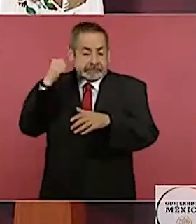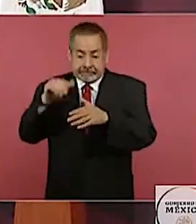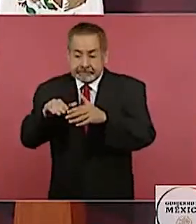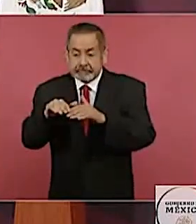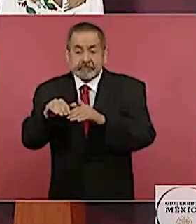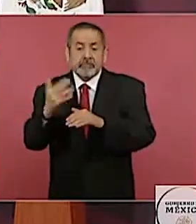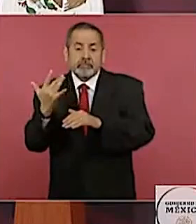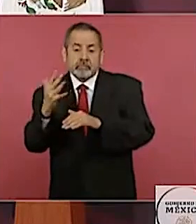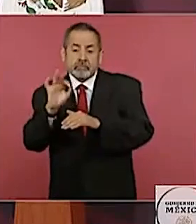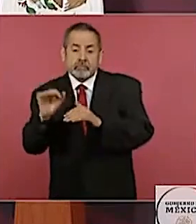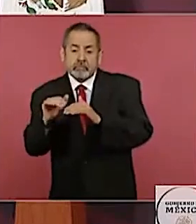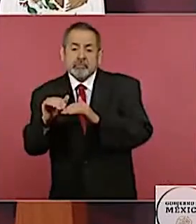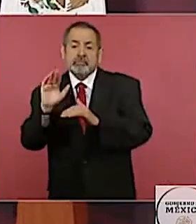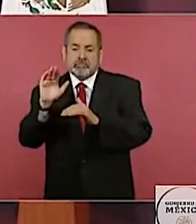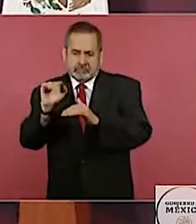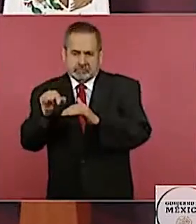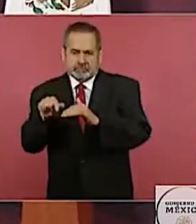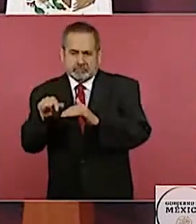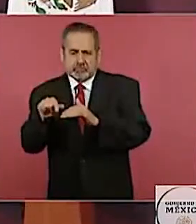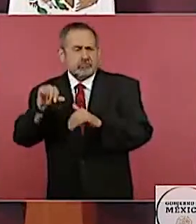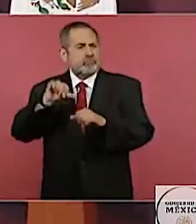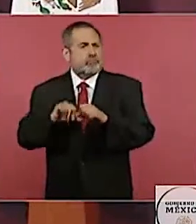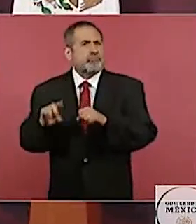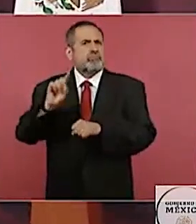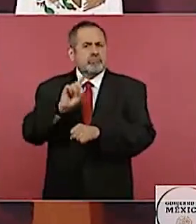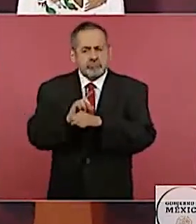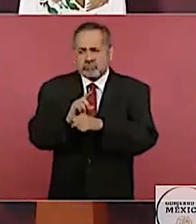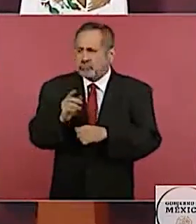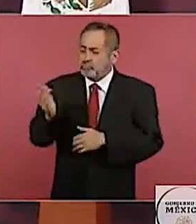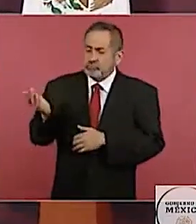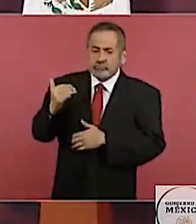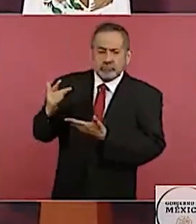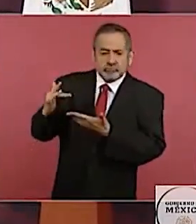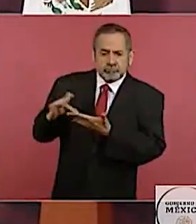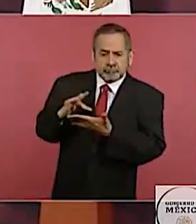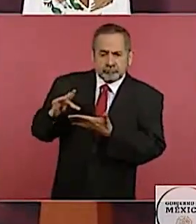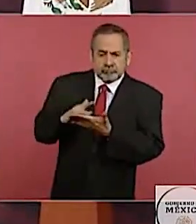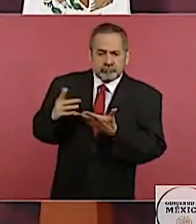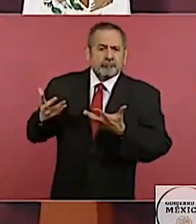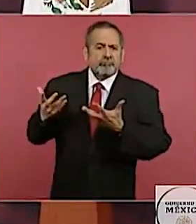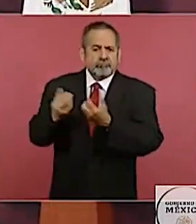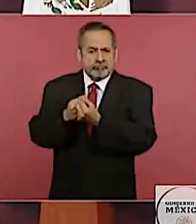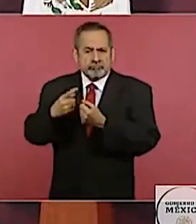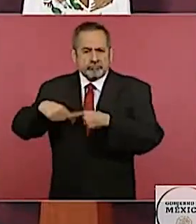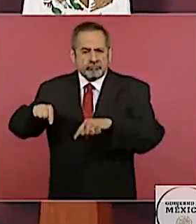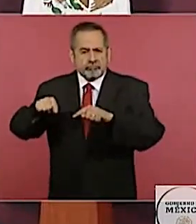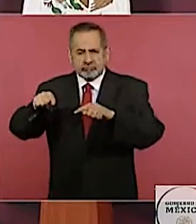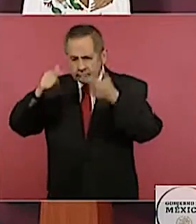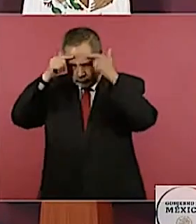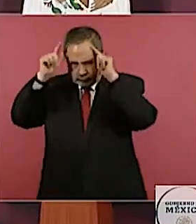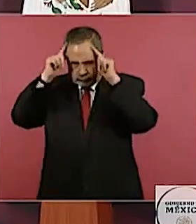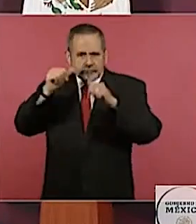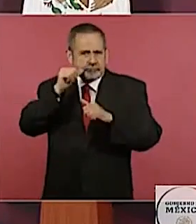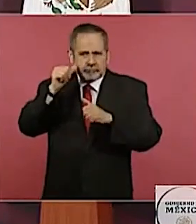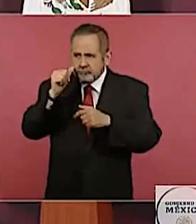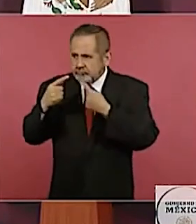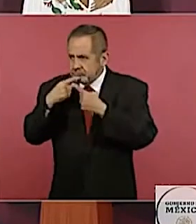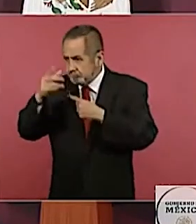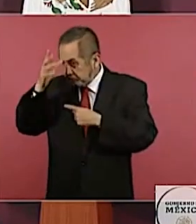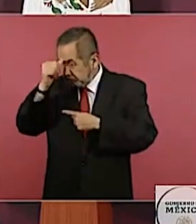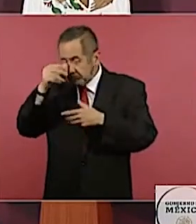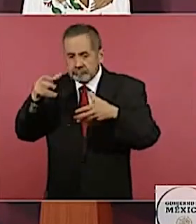ciudad Sí el día de hoy vamos a recibir el apoyo de la Secretaría de Marina lo acordamos para tratar